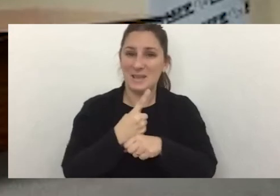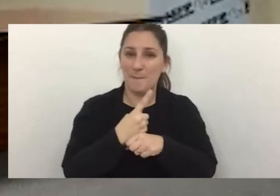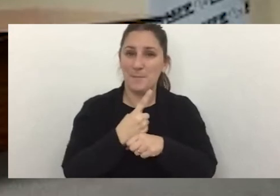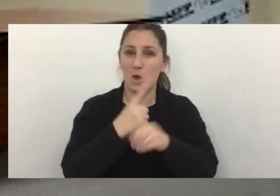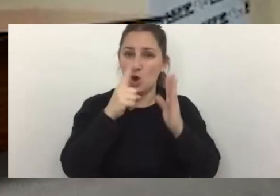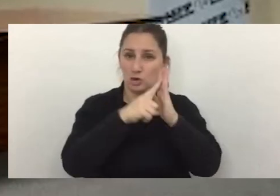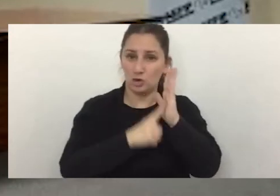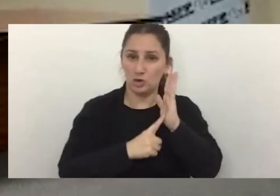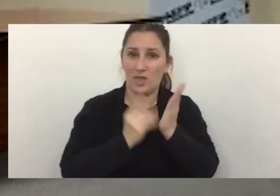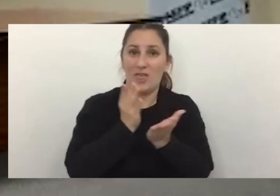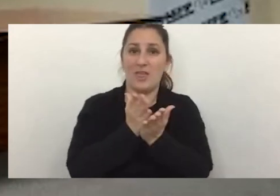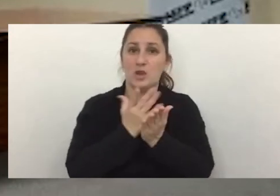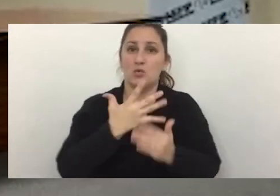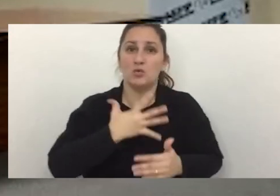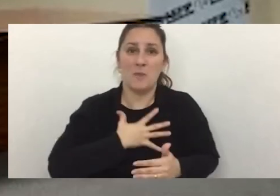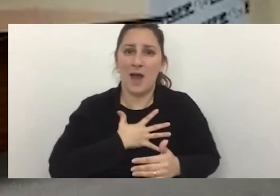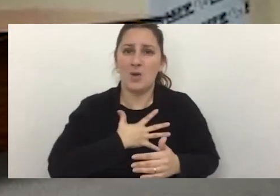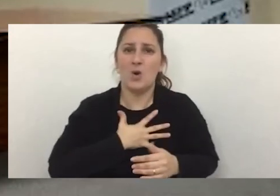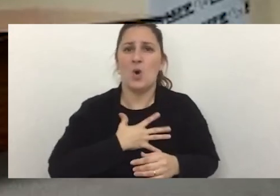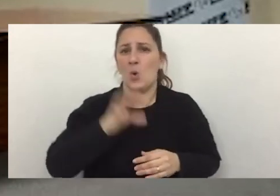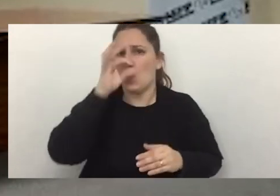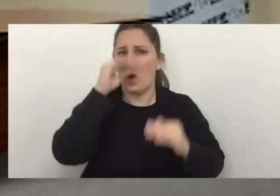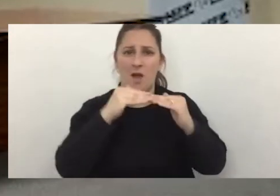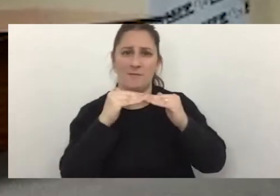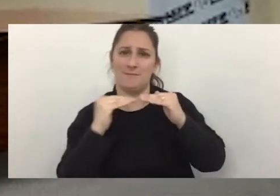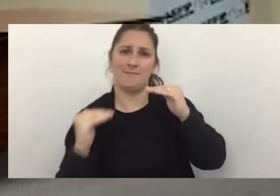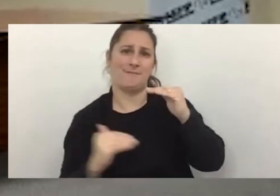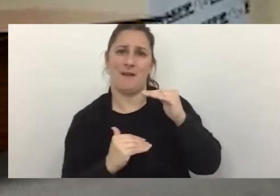jamás pueden estar por debajo de esos derechos.